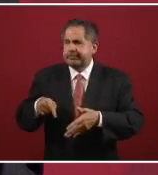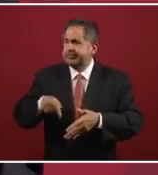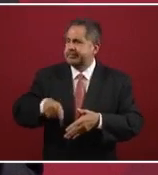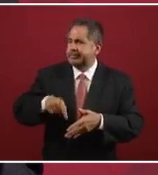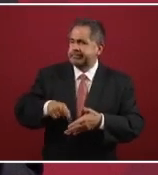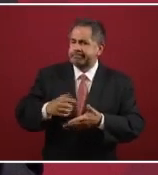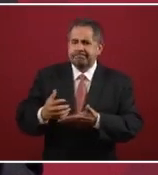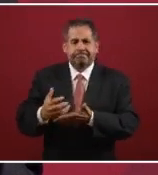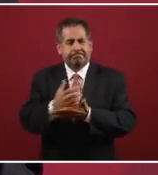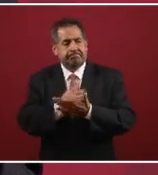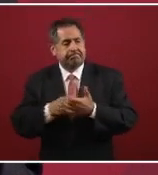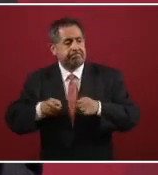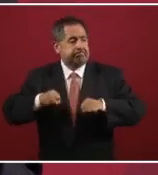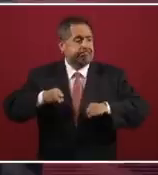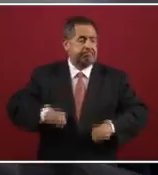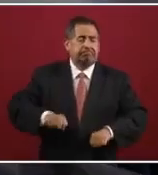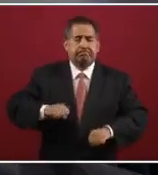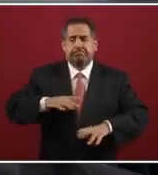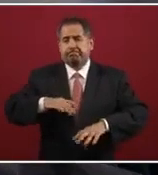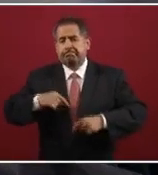los cargos